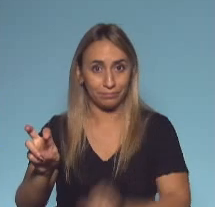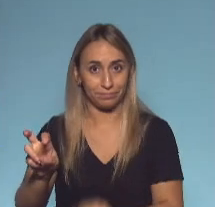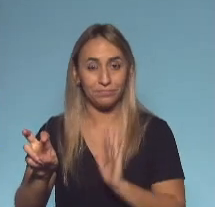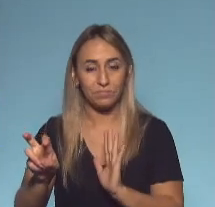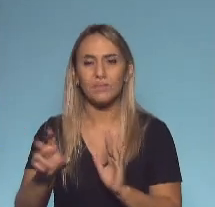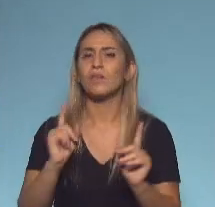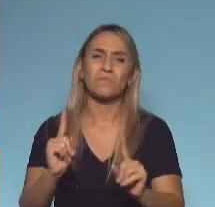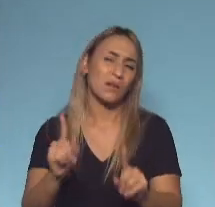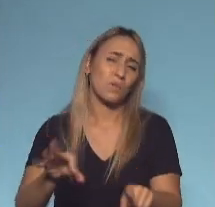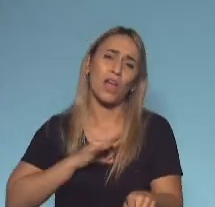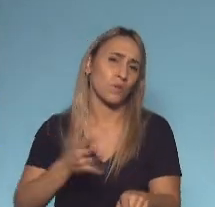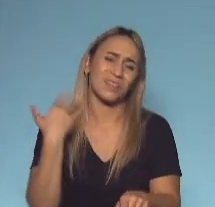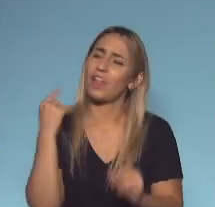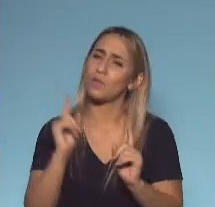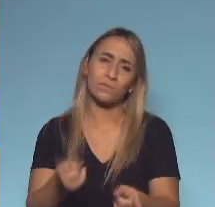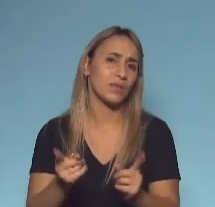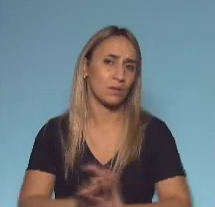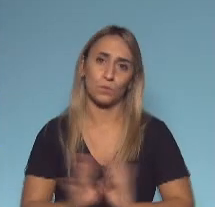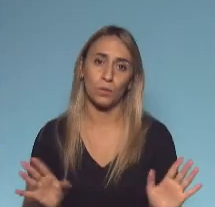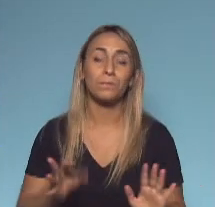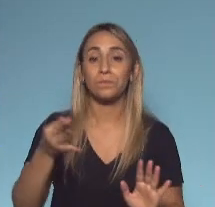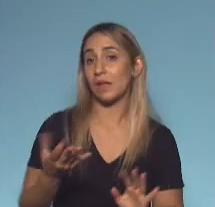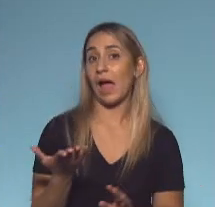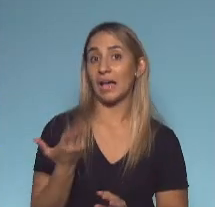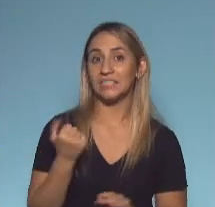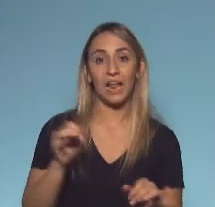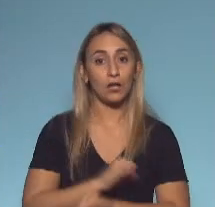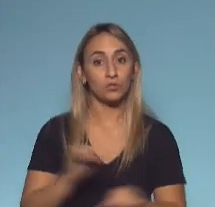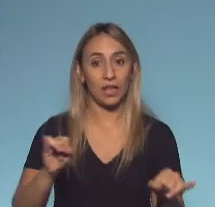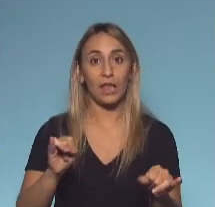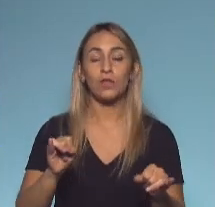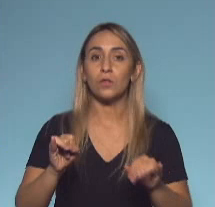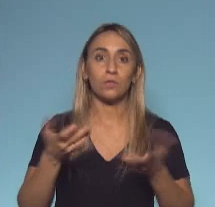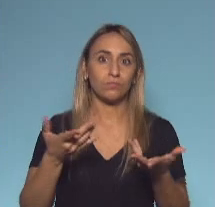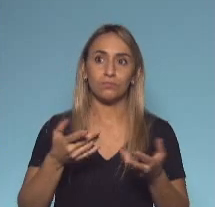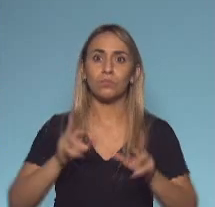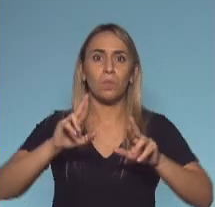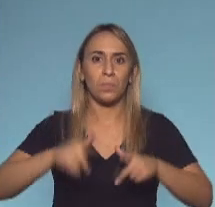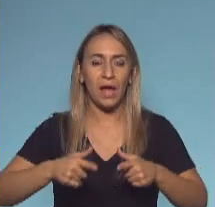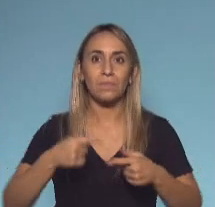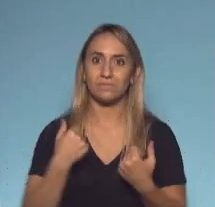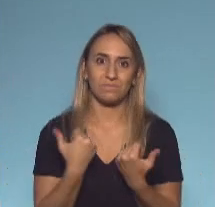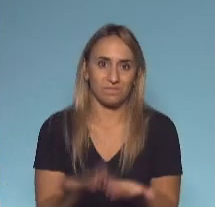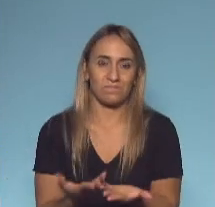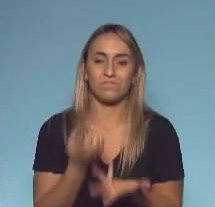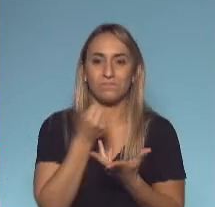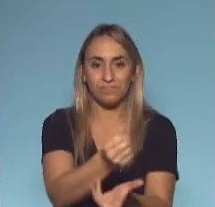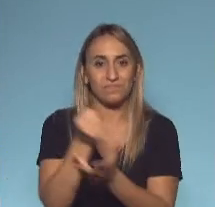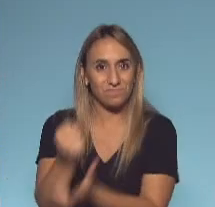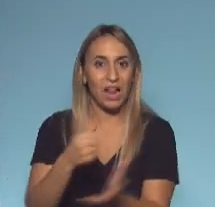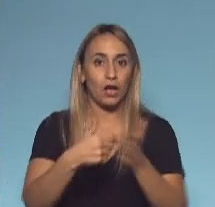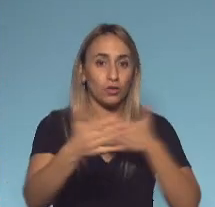vimos durante todo el año pasado. Sí. Recordemos que ayer se anunciaron líneas para construir hogares, se anunciaron líneas también